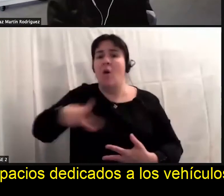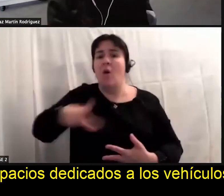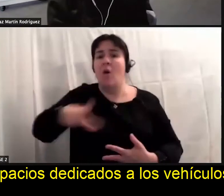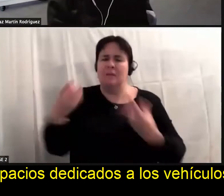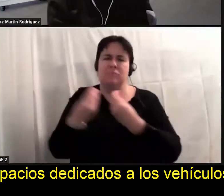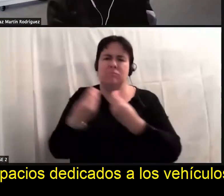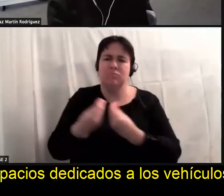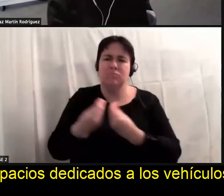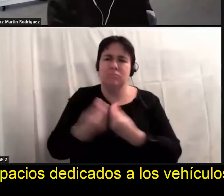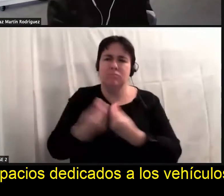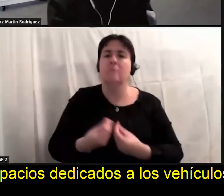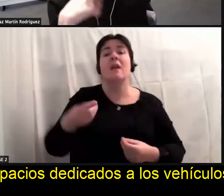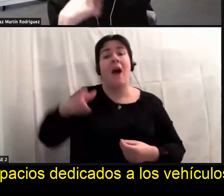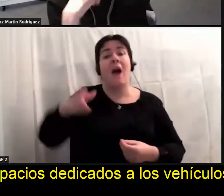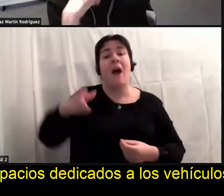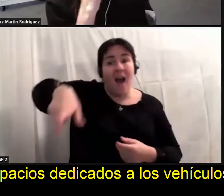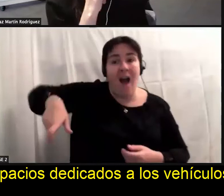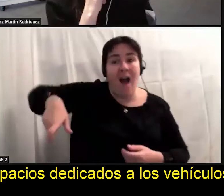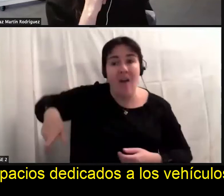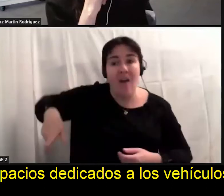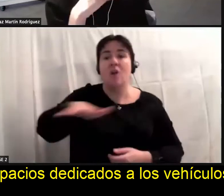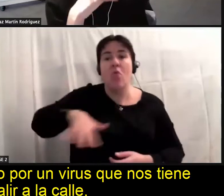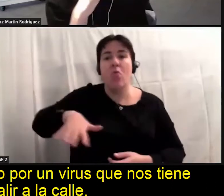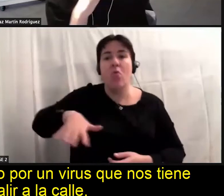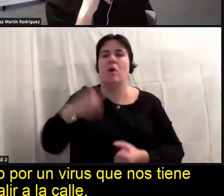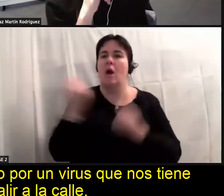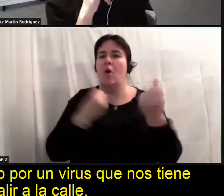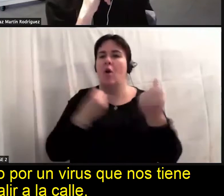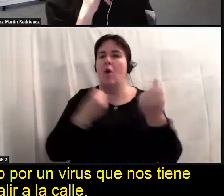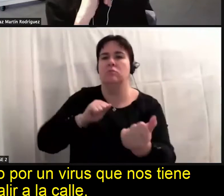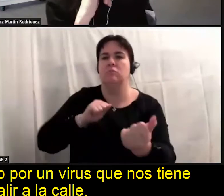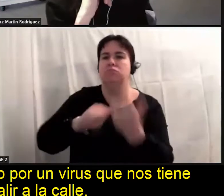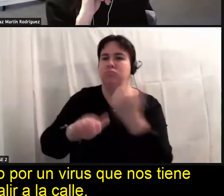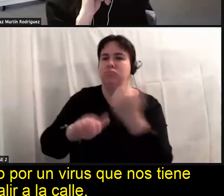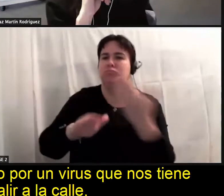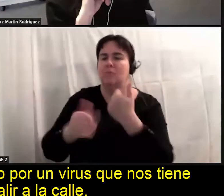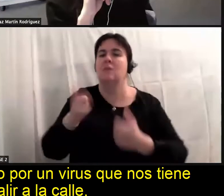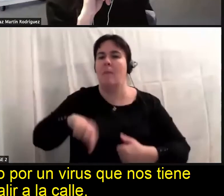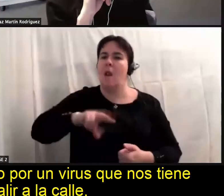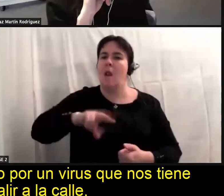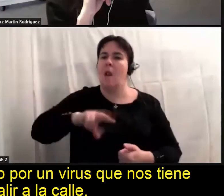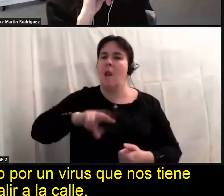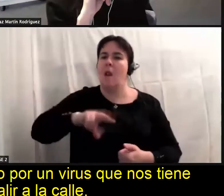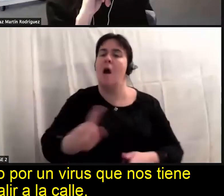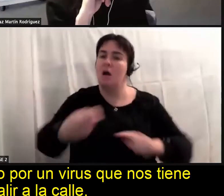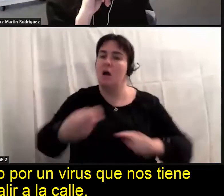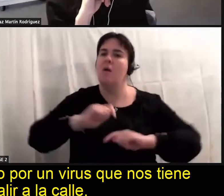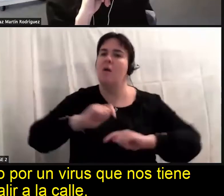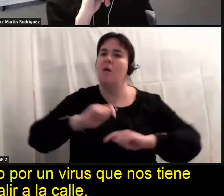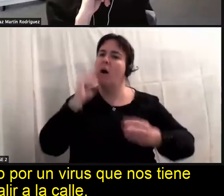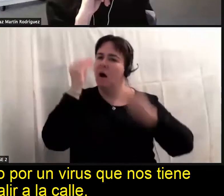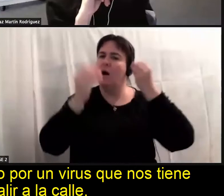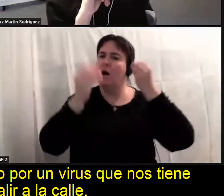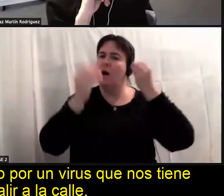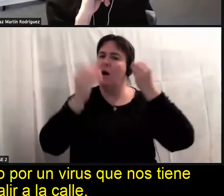Los espacios que estaban dedicados a los vehículos, con lo cual eso te hacía que pensar, ¿no? Te hace que pensar, es decir, hace falta,